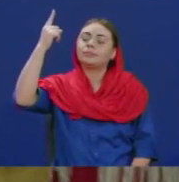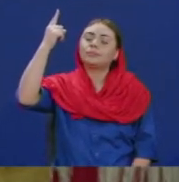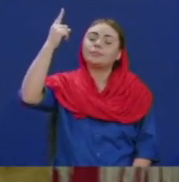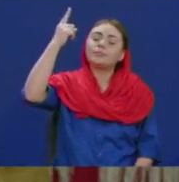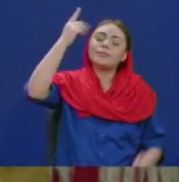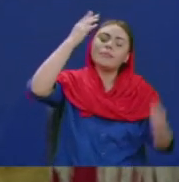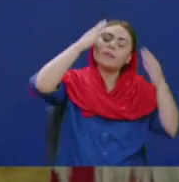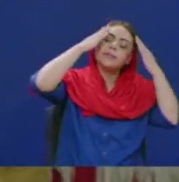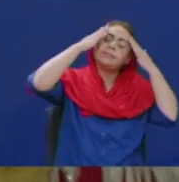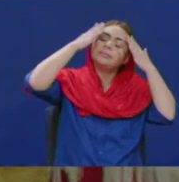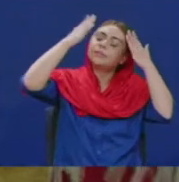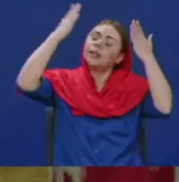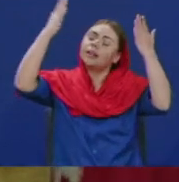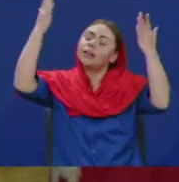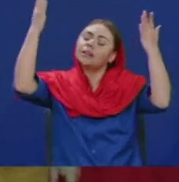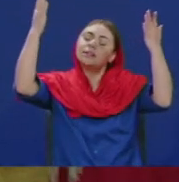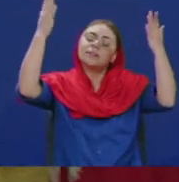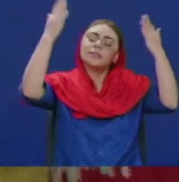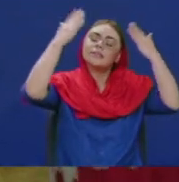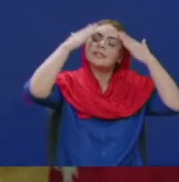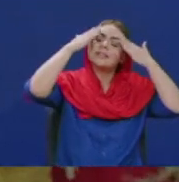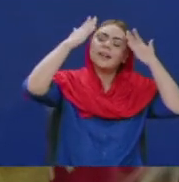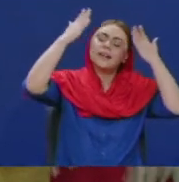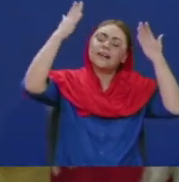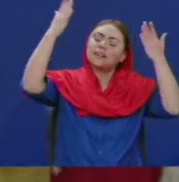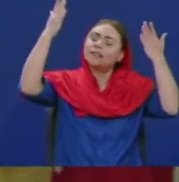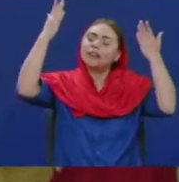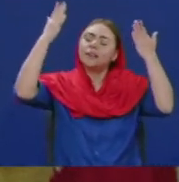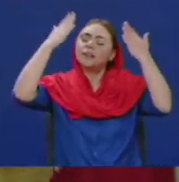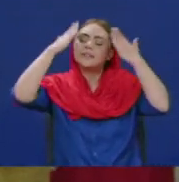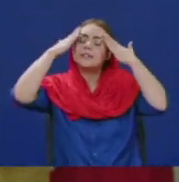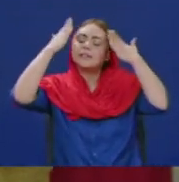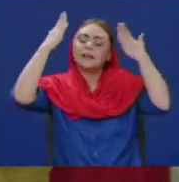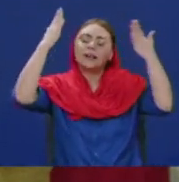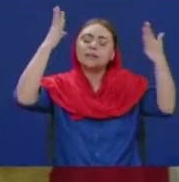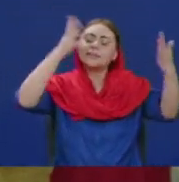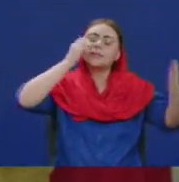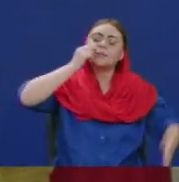Dale gracias, dale gracias, dale gracias.